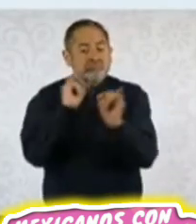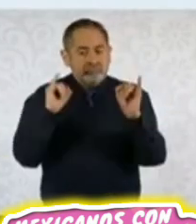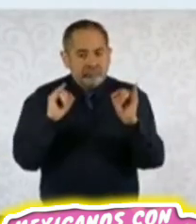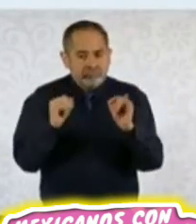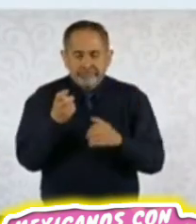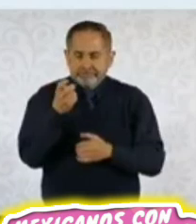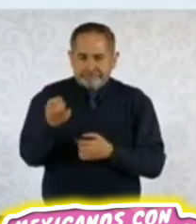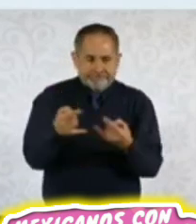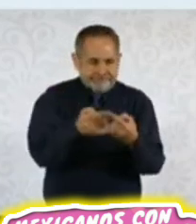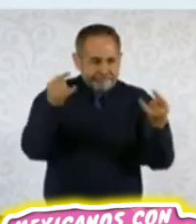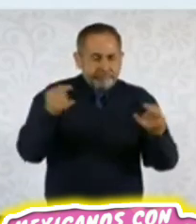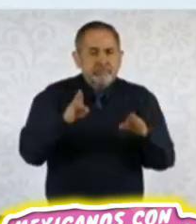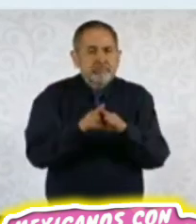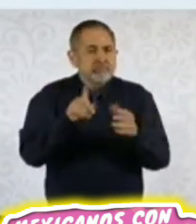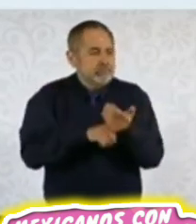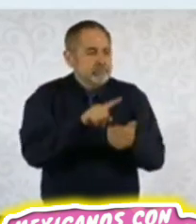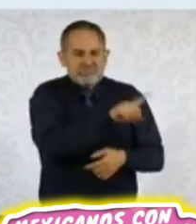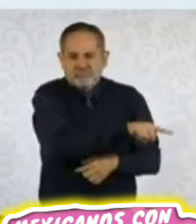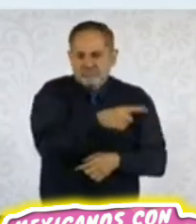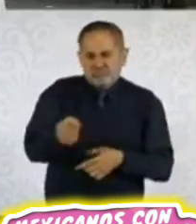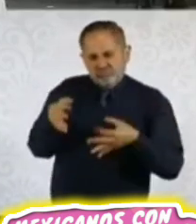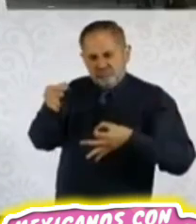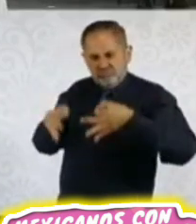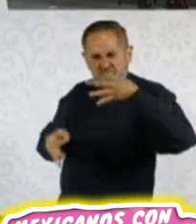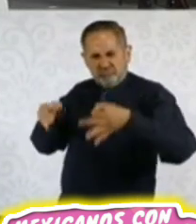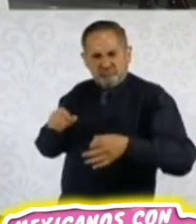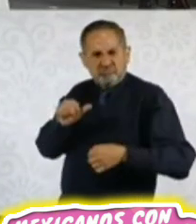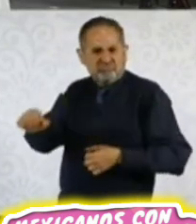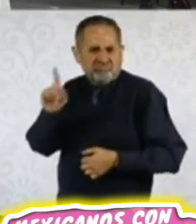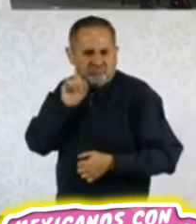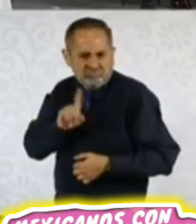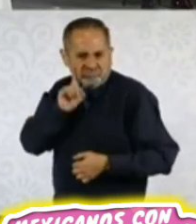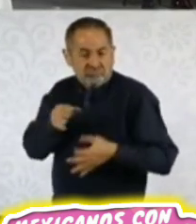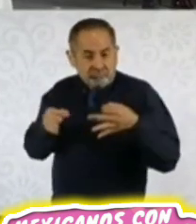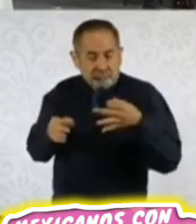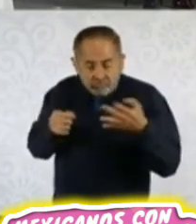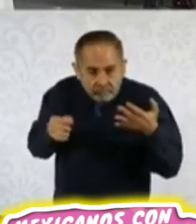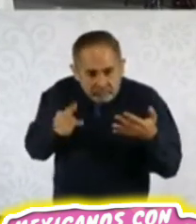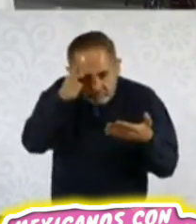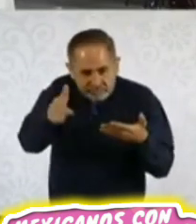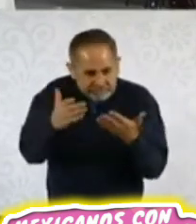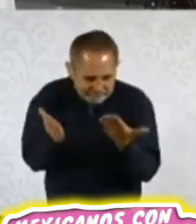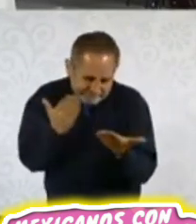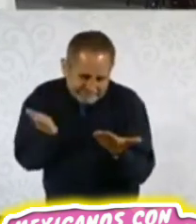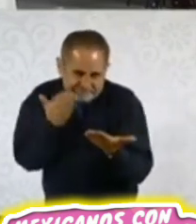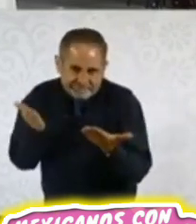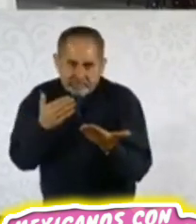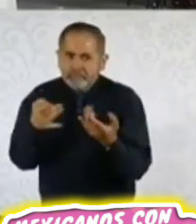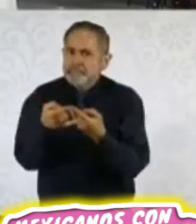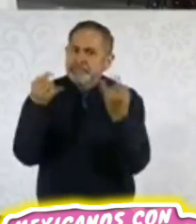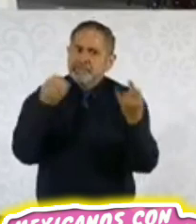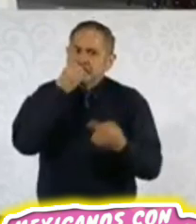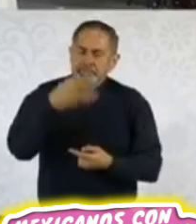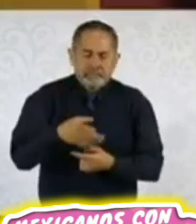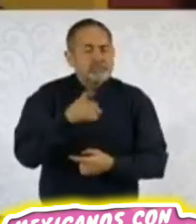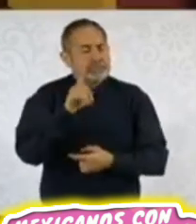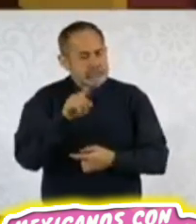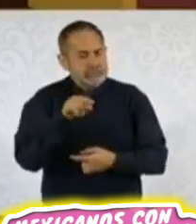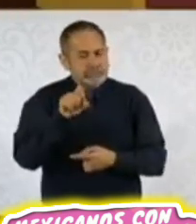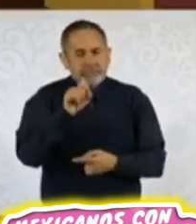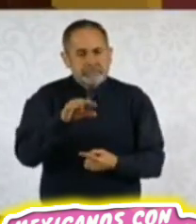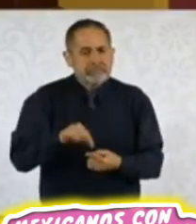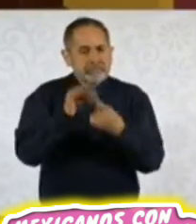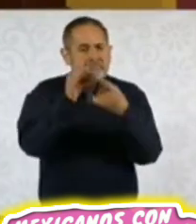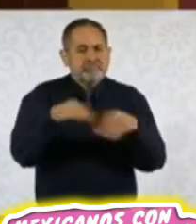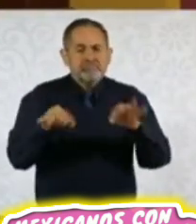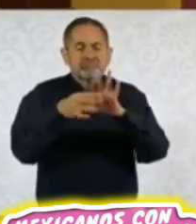historias son los juicios que se hicieron sobre estas mujeres y su participación. También lo que queremos destacar en esta sección